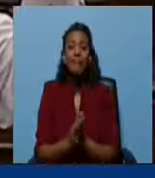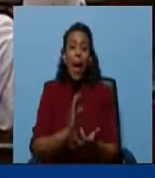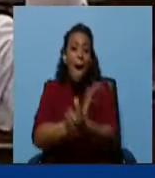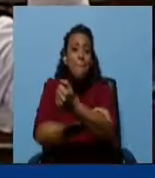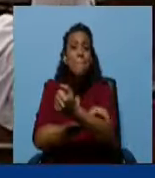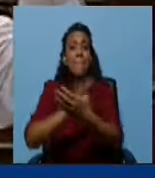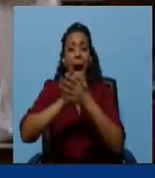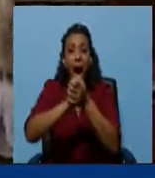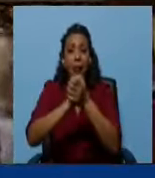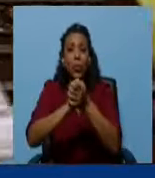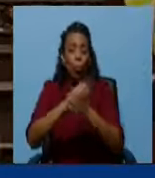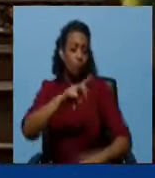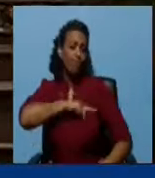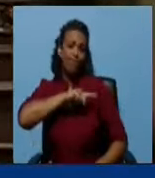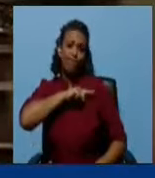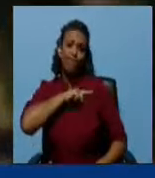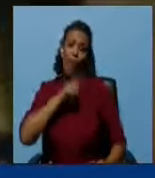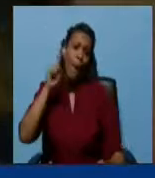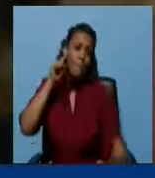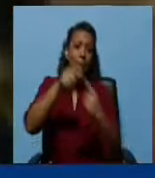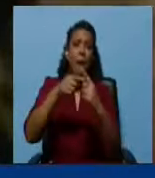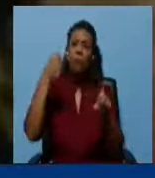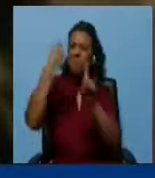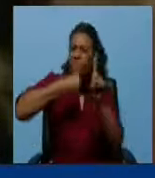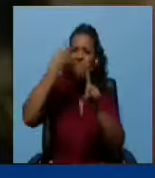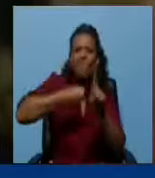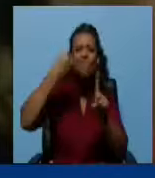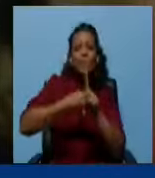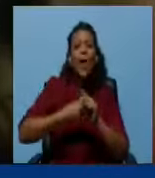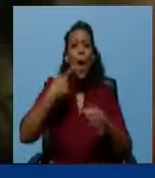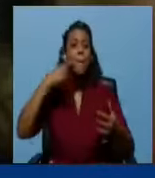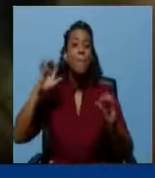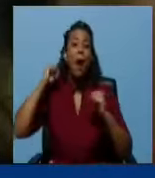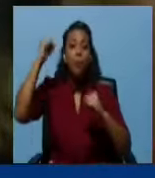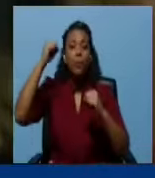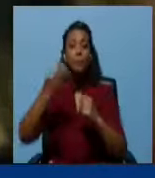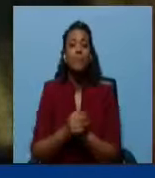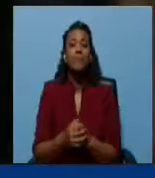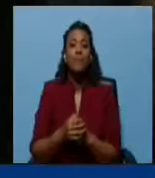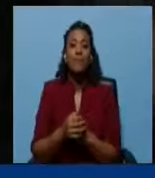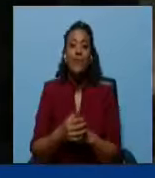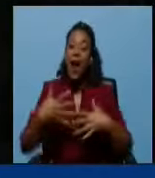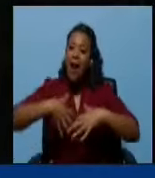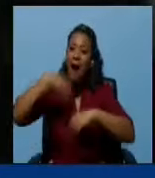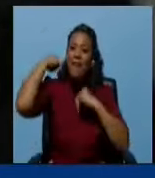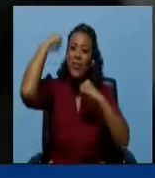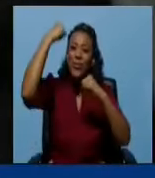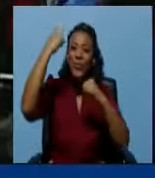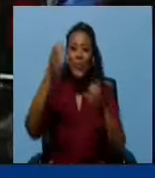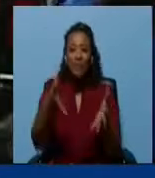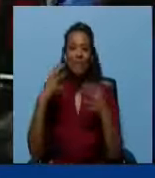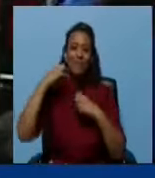hermanos, hermanas. Vamos al combate, vamos a la batalla y vamos a la victoria.